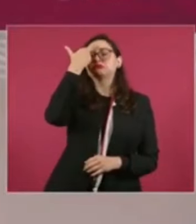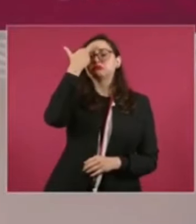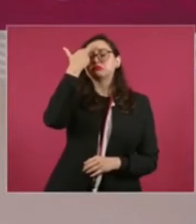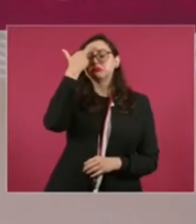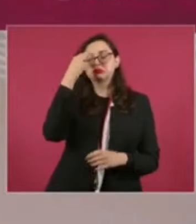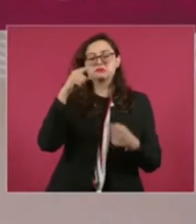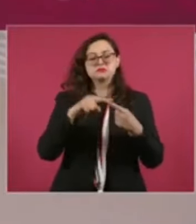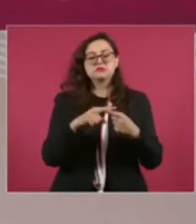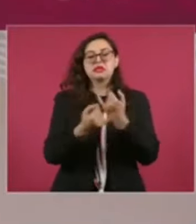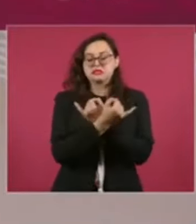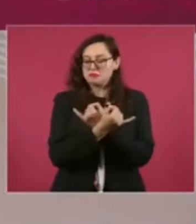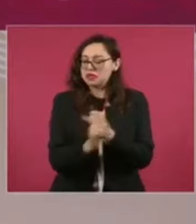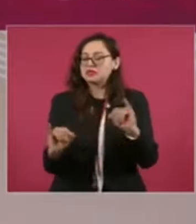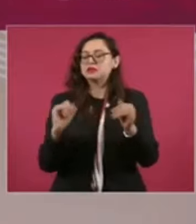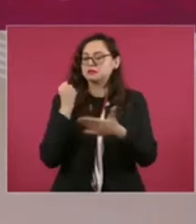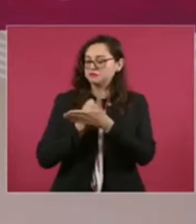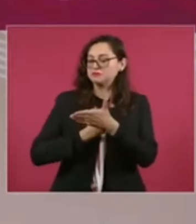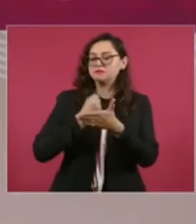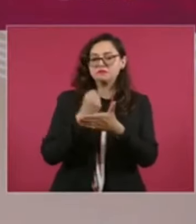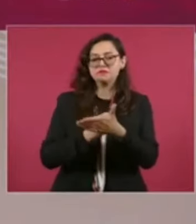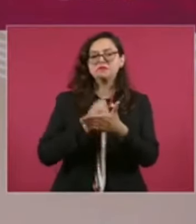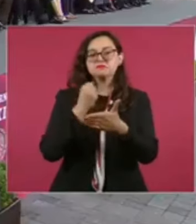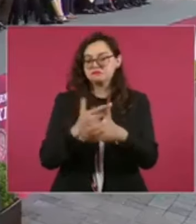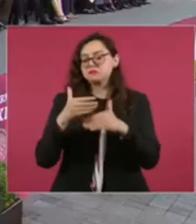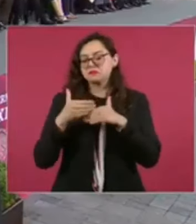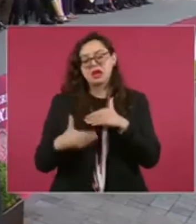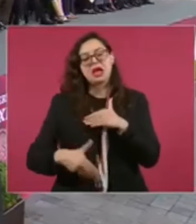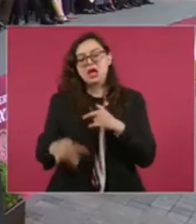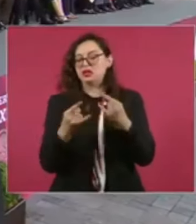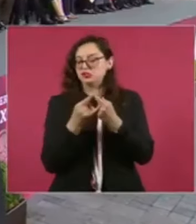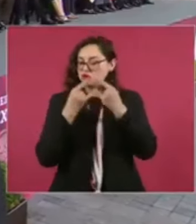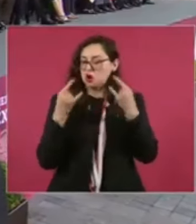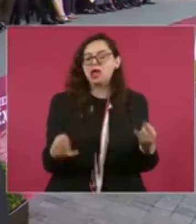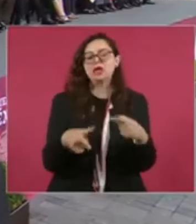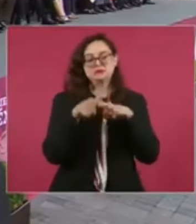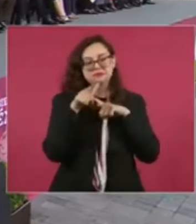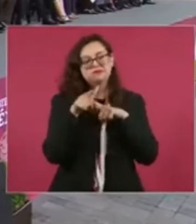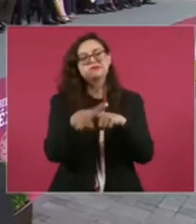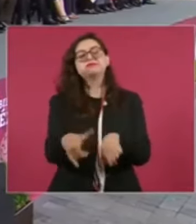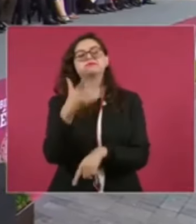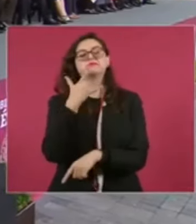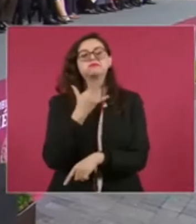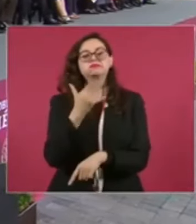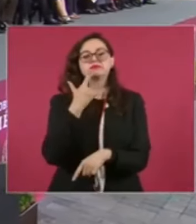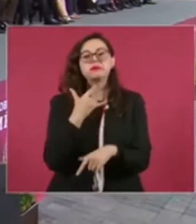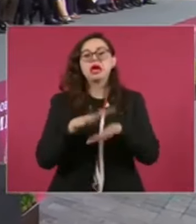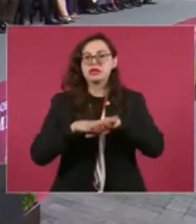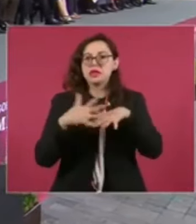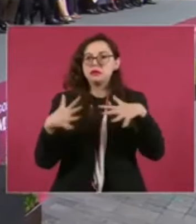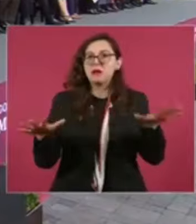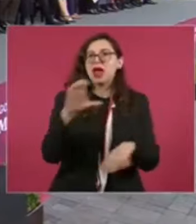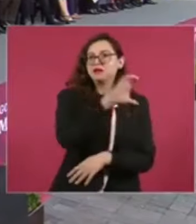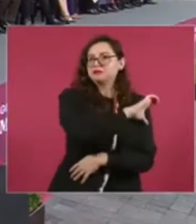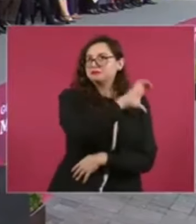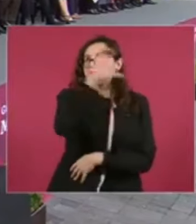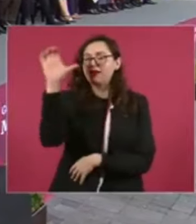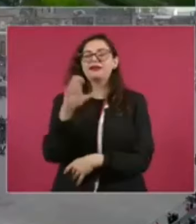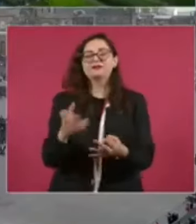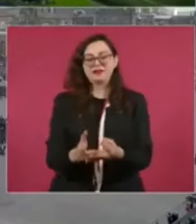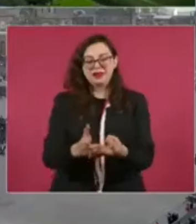independentistas, continuaremos forjando nuestro capítulo de la historia nacional en el mar, en el aire y en la